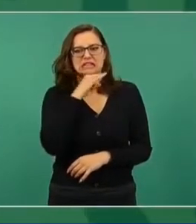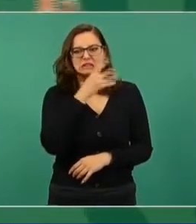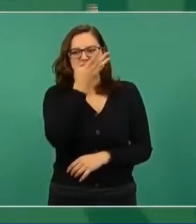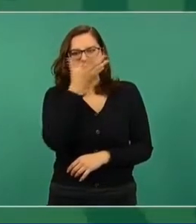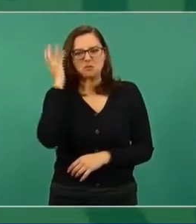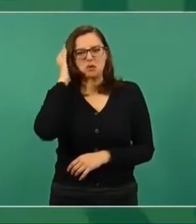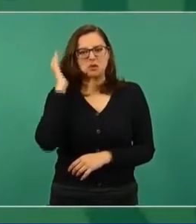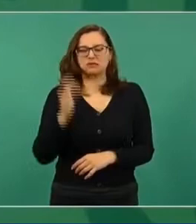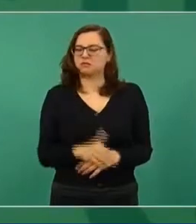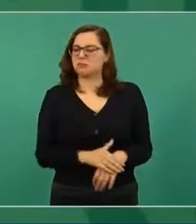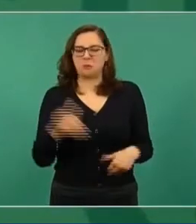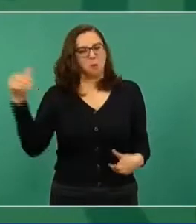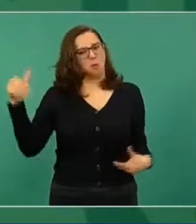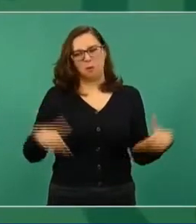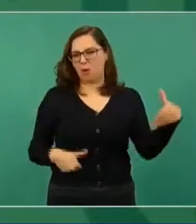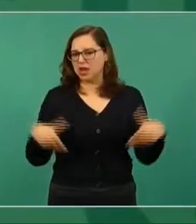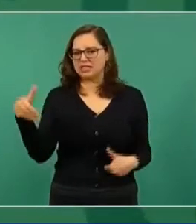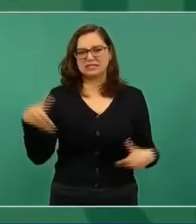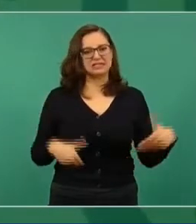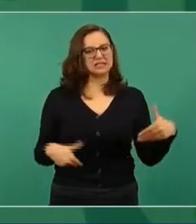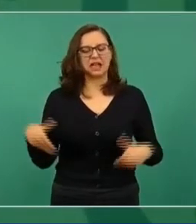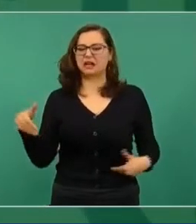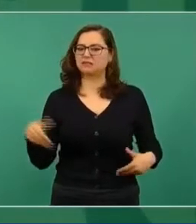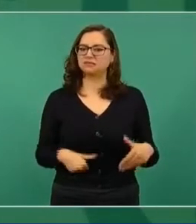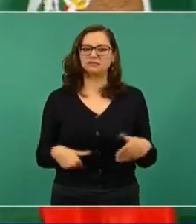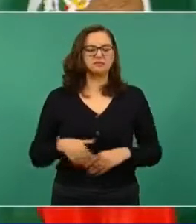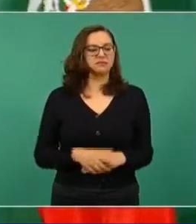el que se den baños de pureza,